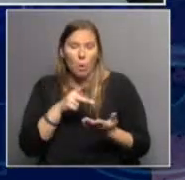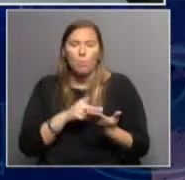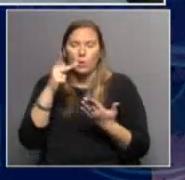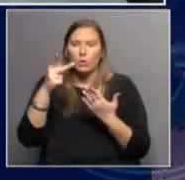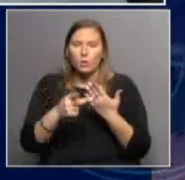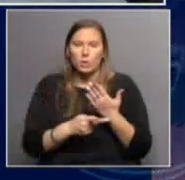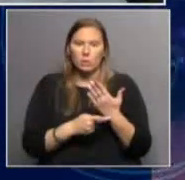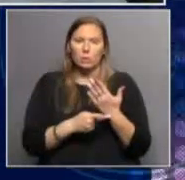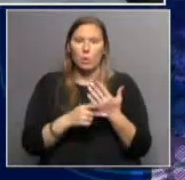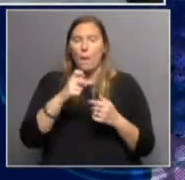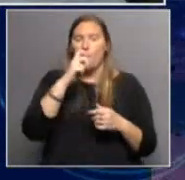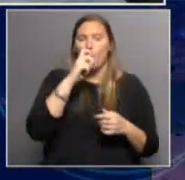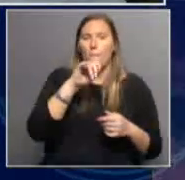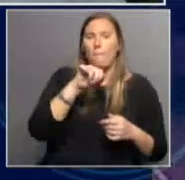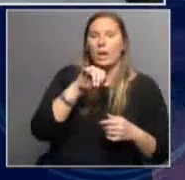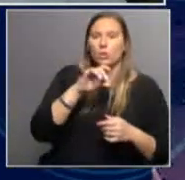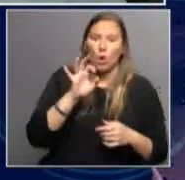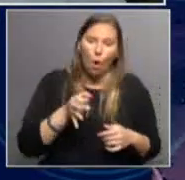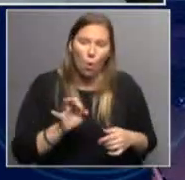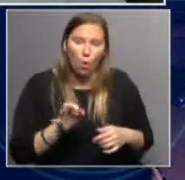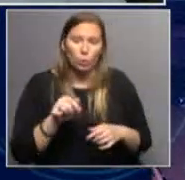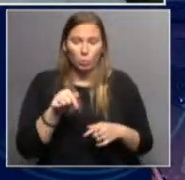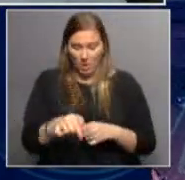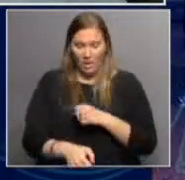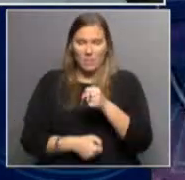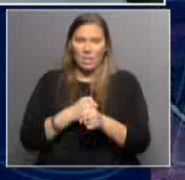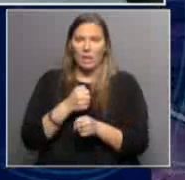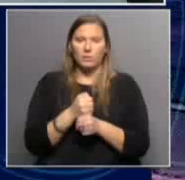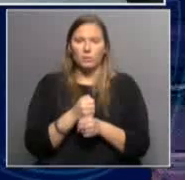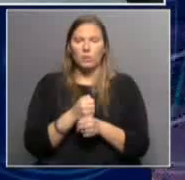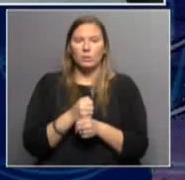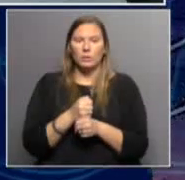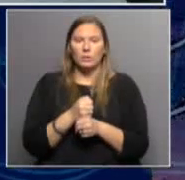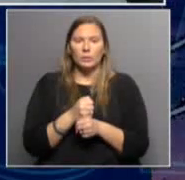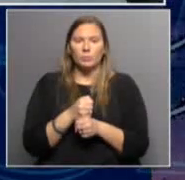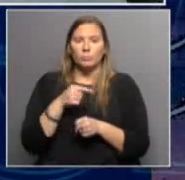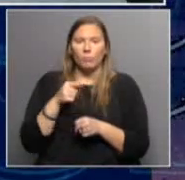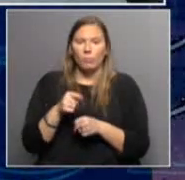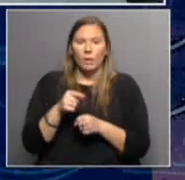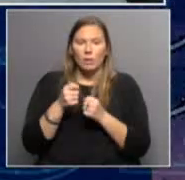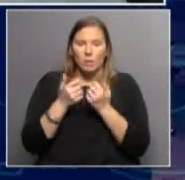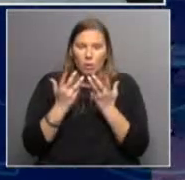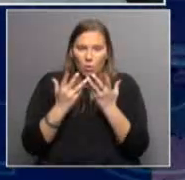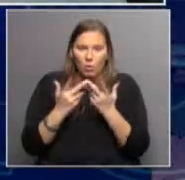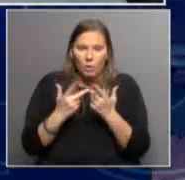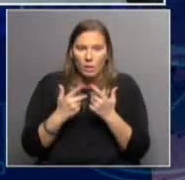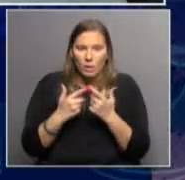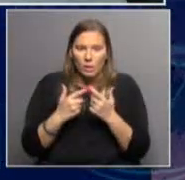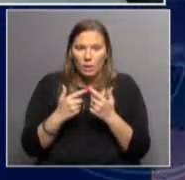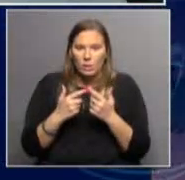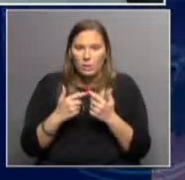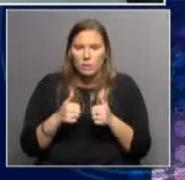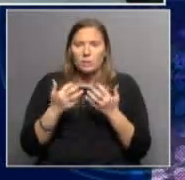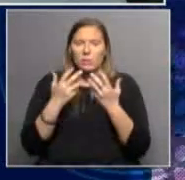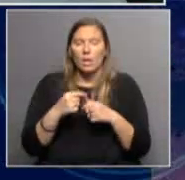durara entre mayo y octubre de este año. Y bueno, ahí nos fuimos organizando